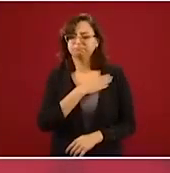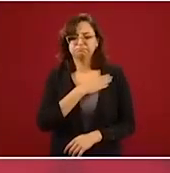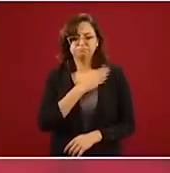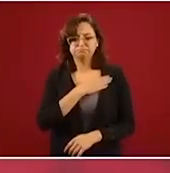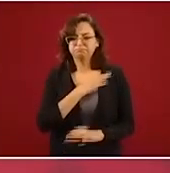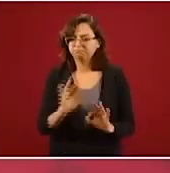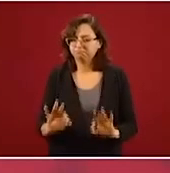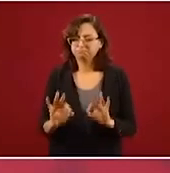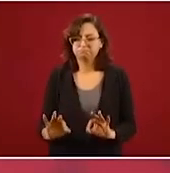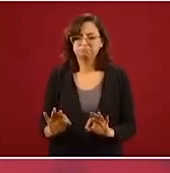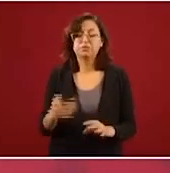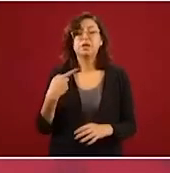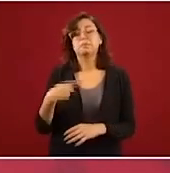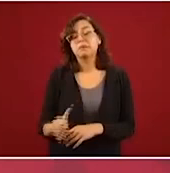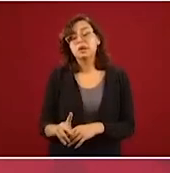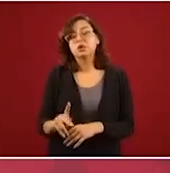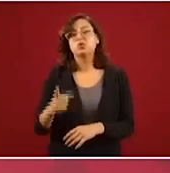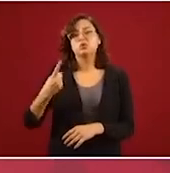no hemos iniciado todavía